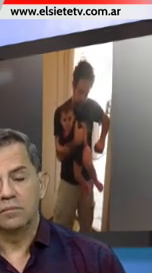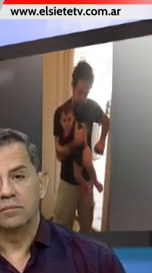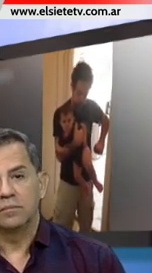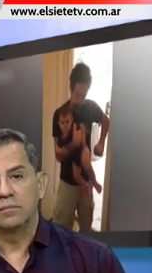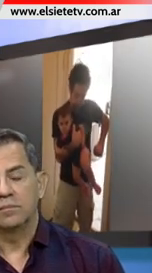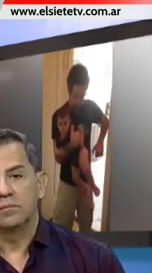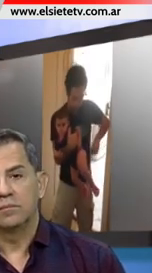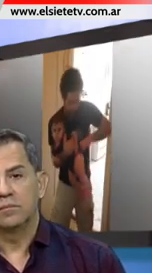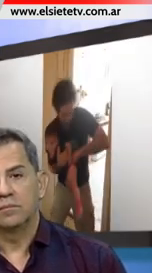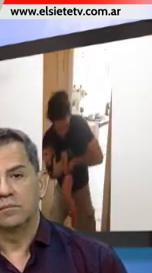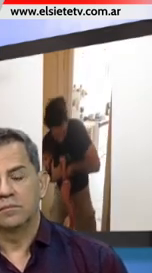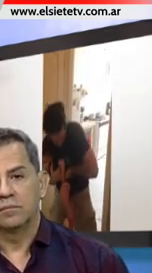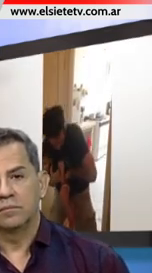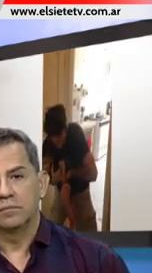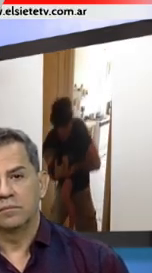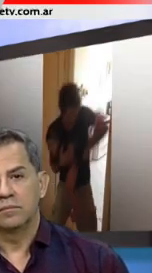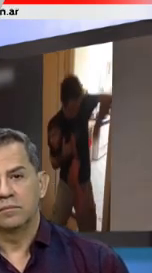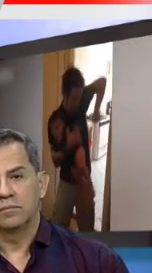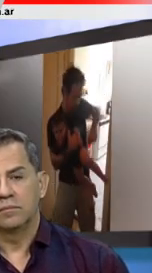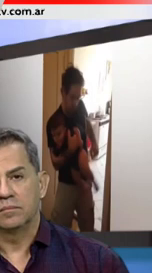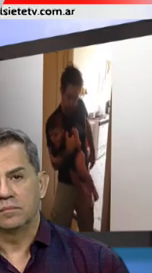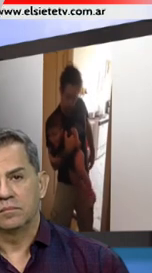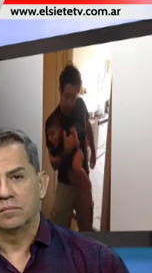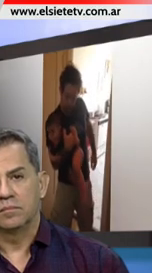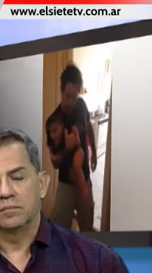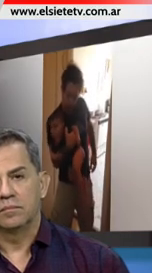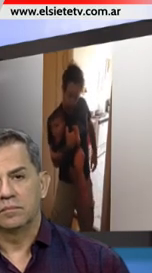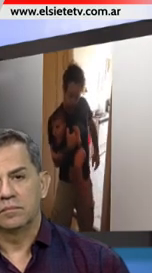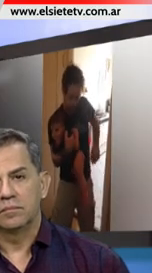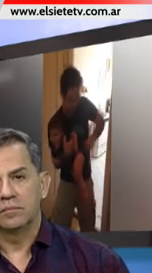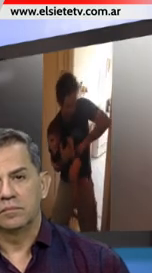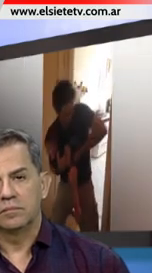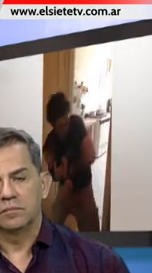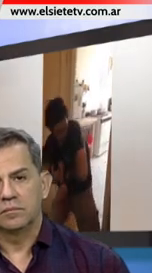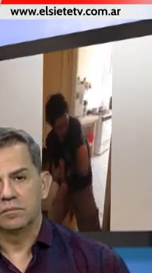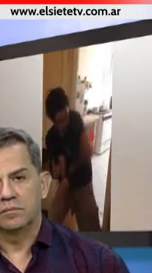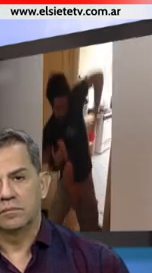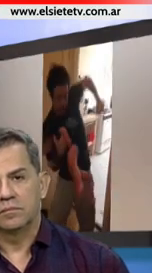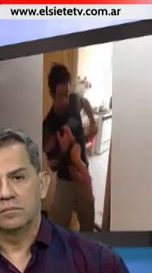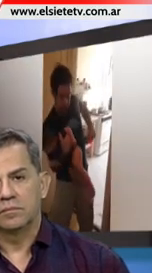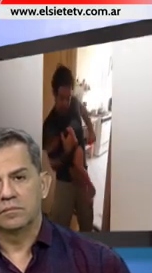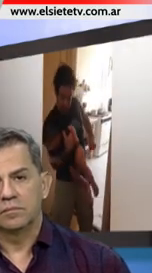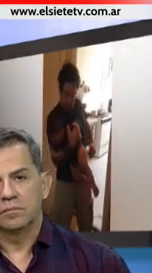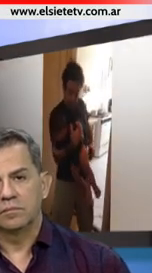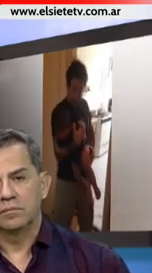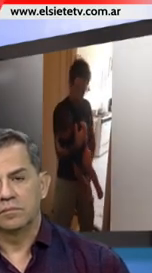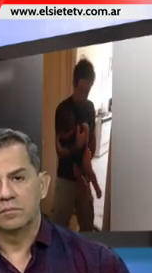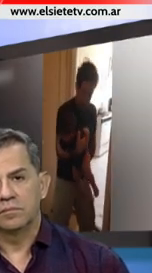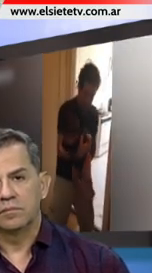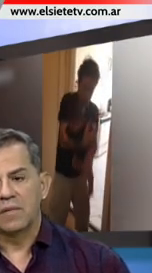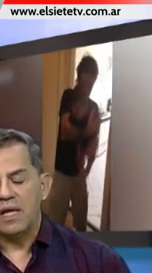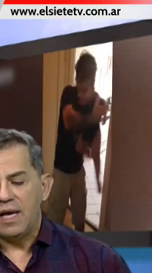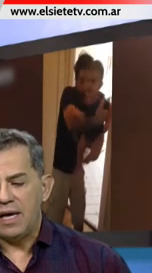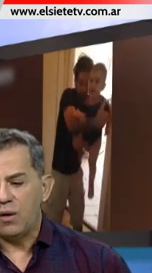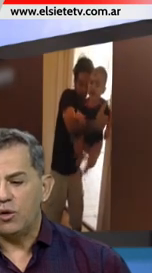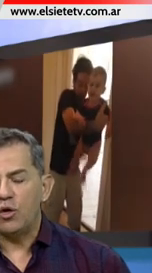del empleador a la seguridad social iba a ser medio complicado. Y bueno, ese esquema progresivo que nosotros planteábamos se está viendo reflejado en este